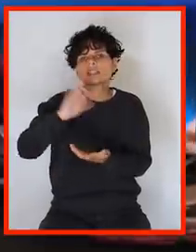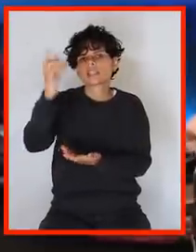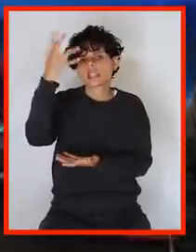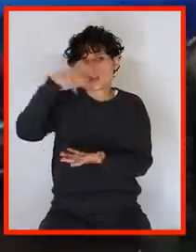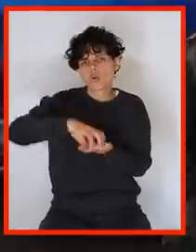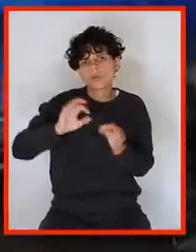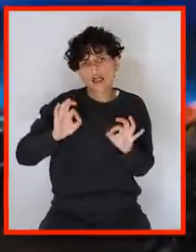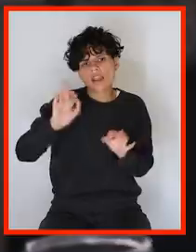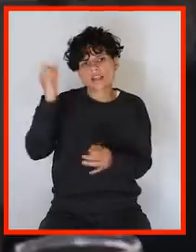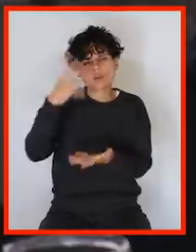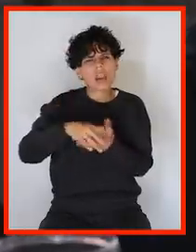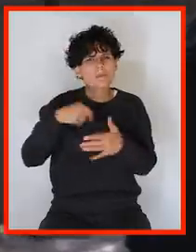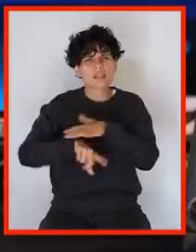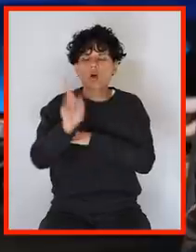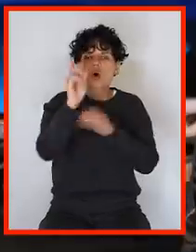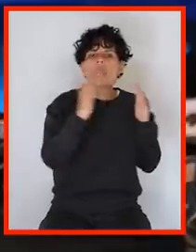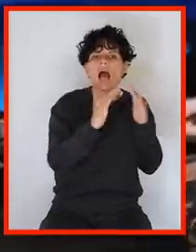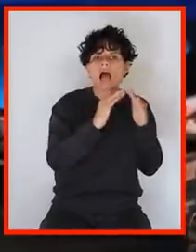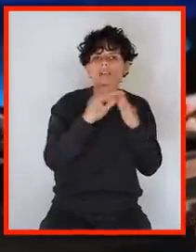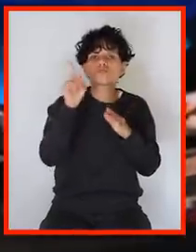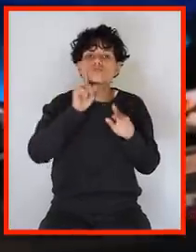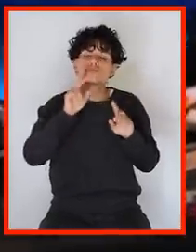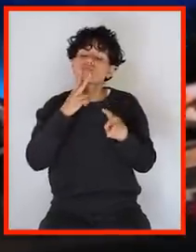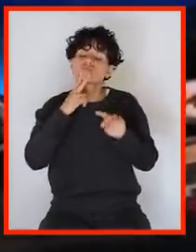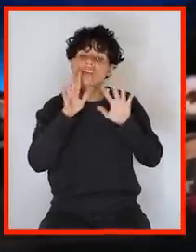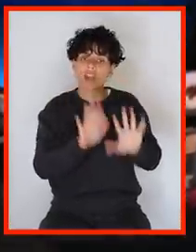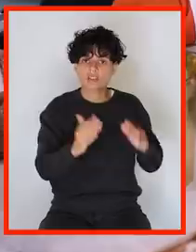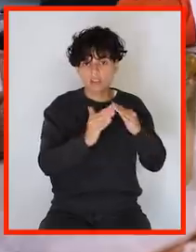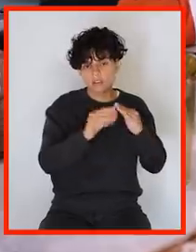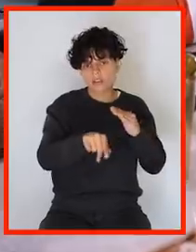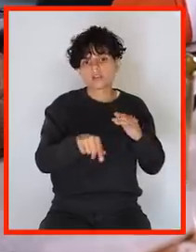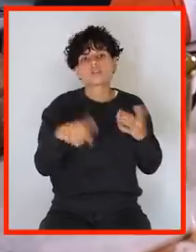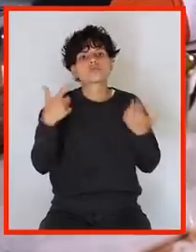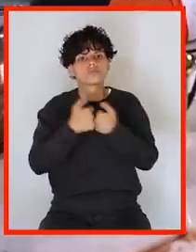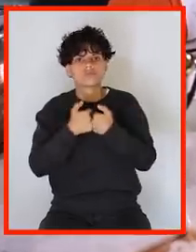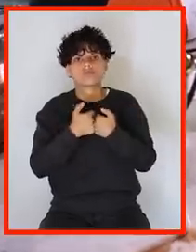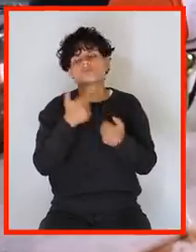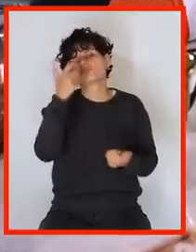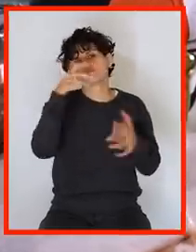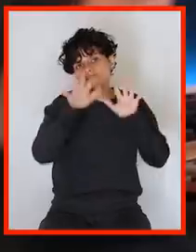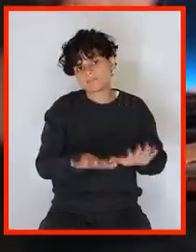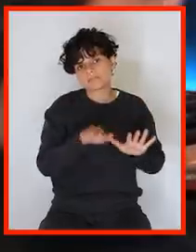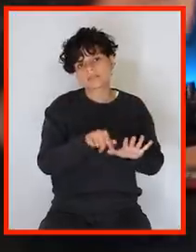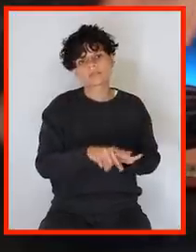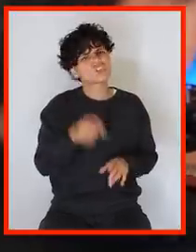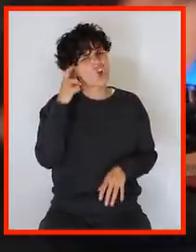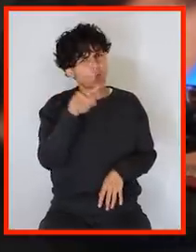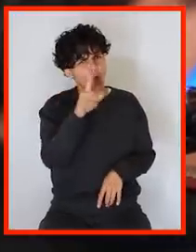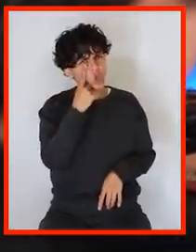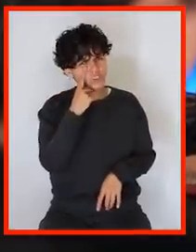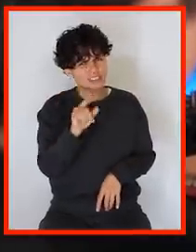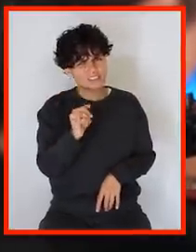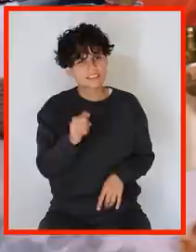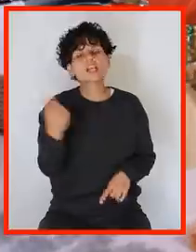Normal, pues. A Quinta Normal lo fuiste, sí, al metro, no, pues una casa que estaba arrendando él, pues. Él estaba arrendando la casa, ya. Sí, pues con su pareja, pues. Ya.